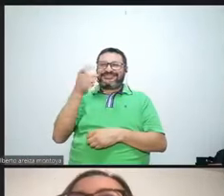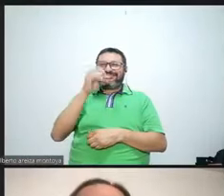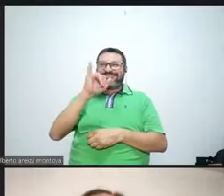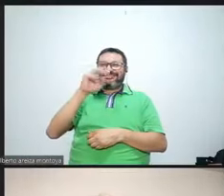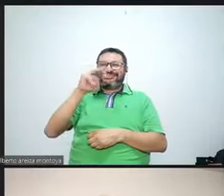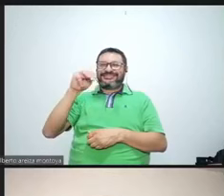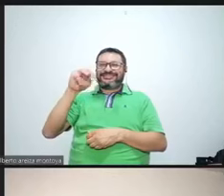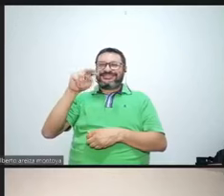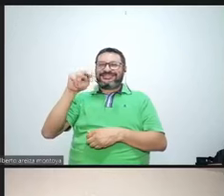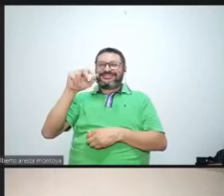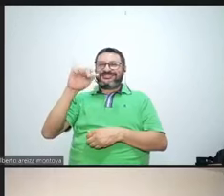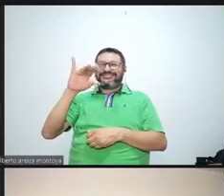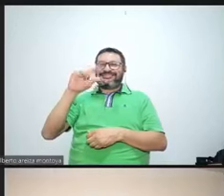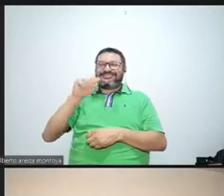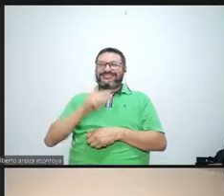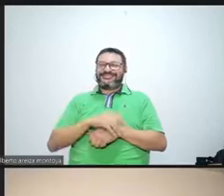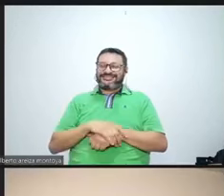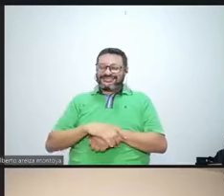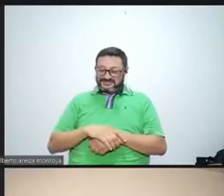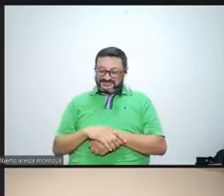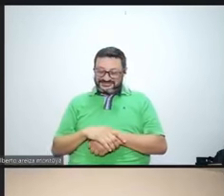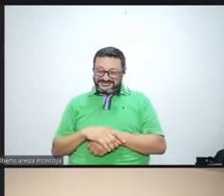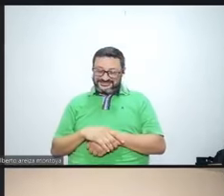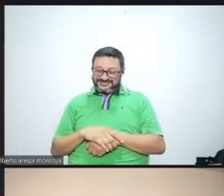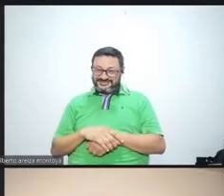casi. Yo no sé. A ver, cuéntenos.